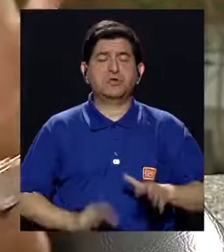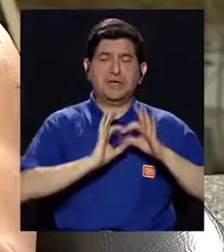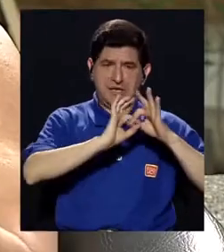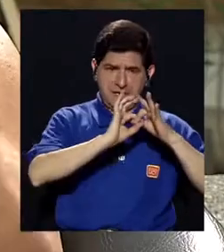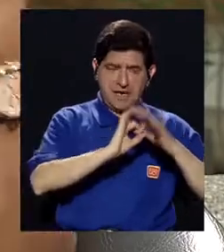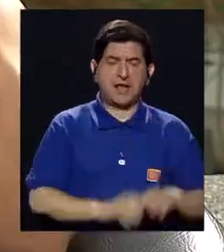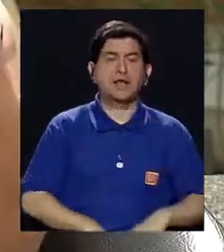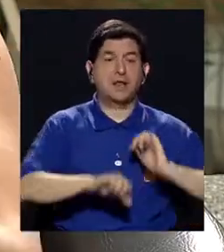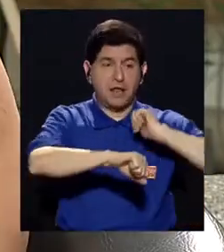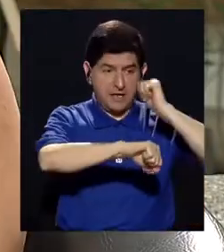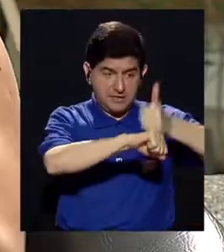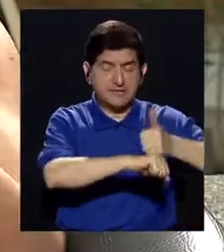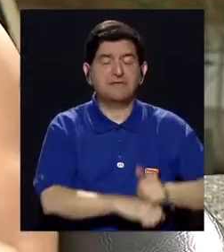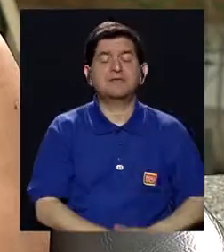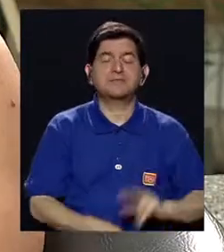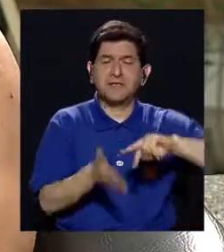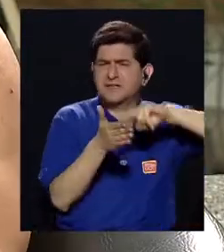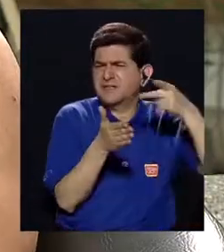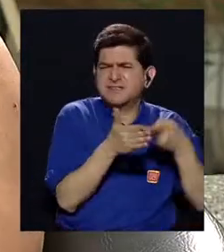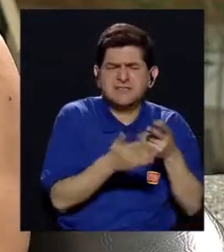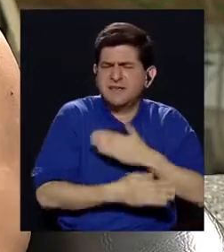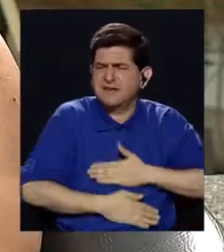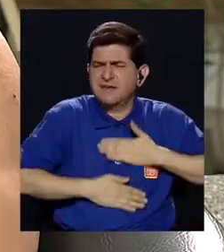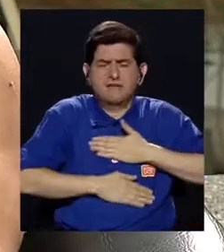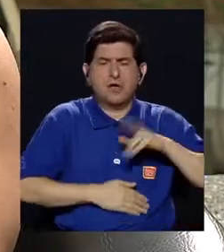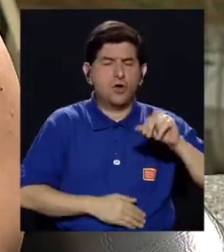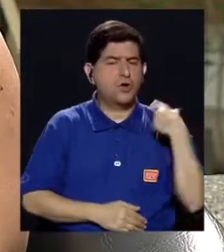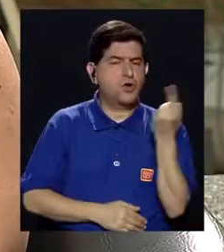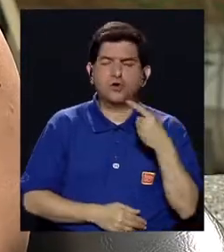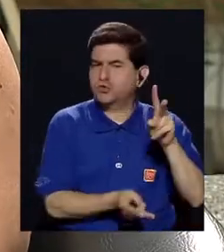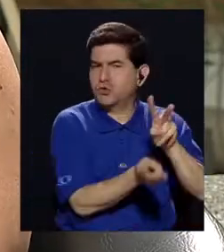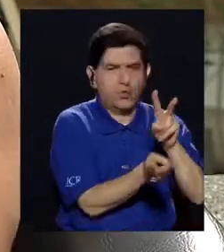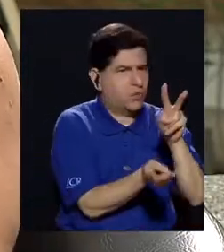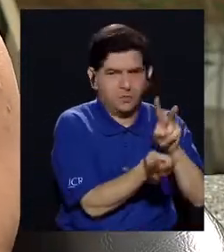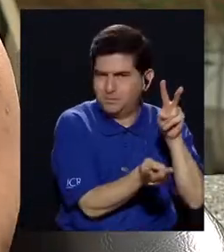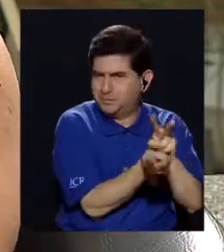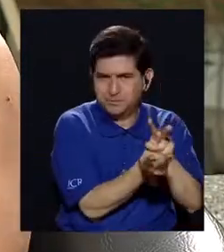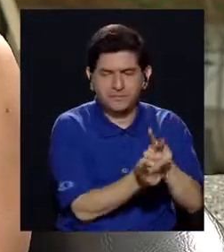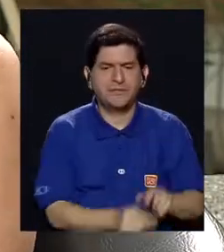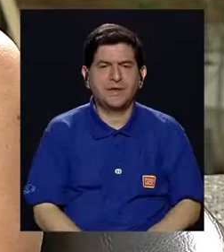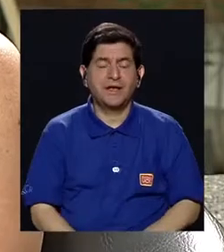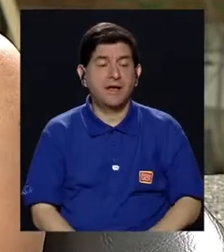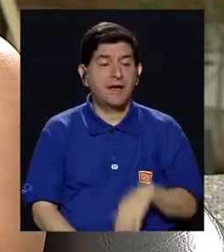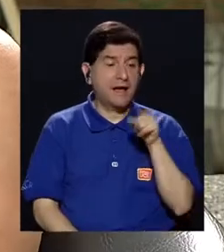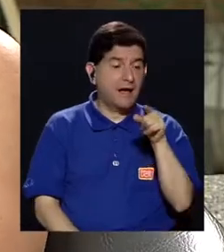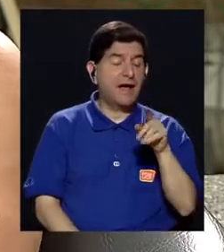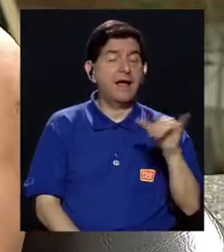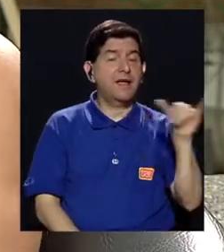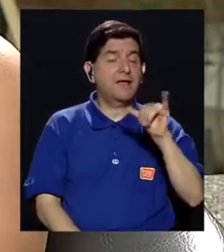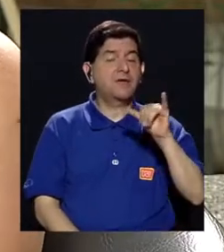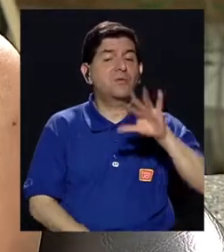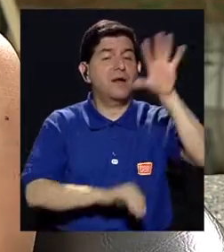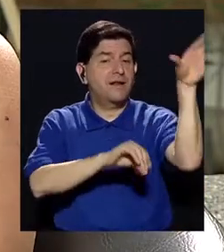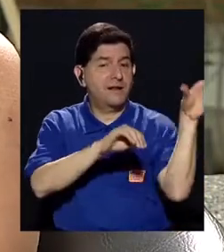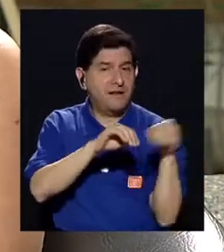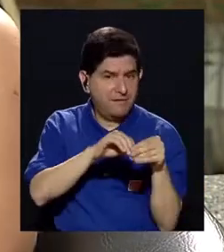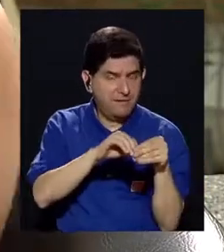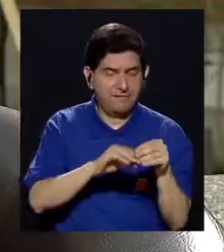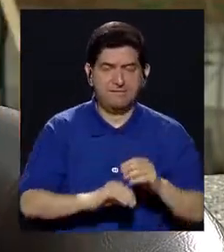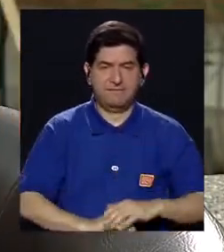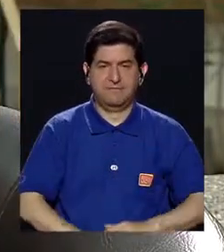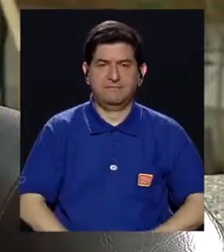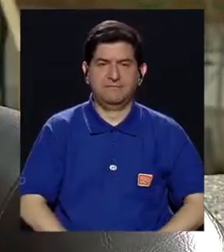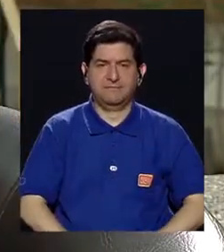Entonces nos abre y además a que hay insumos que van a permitirme también cuidar esa salud